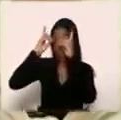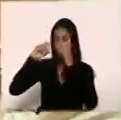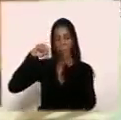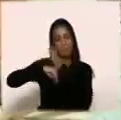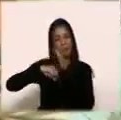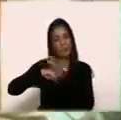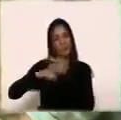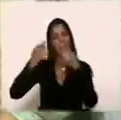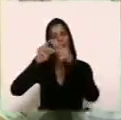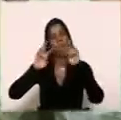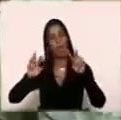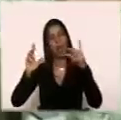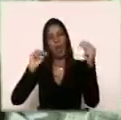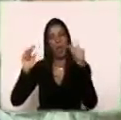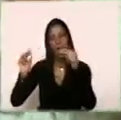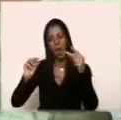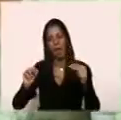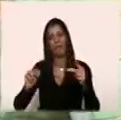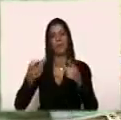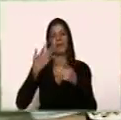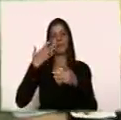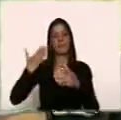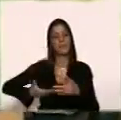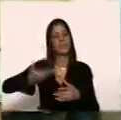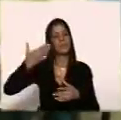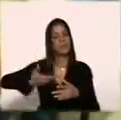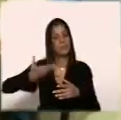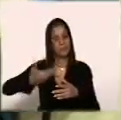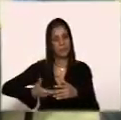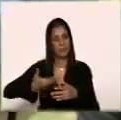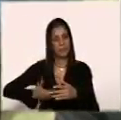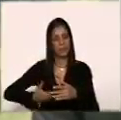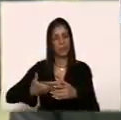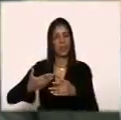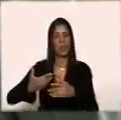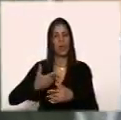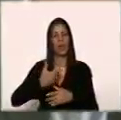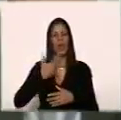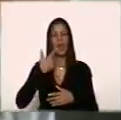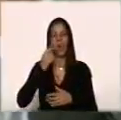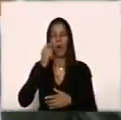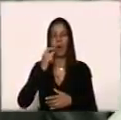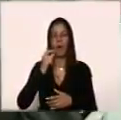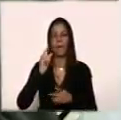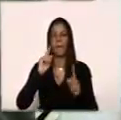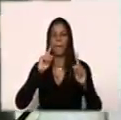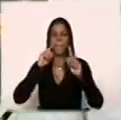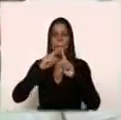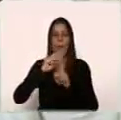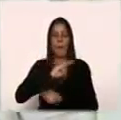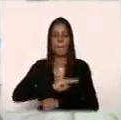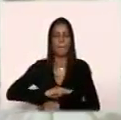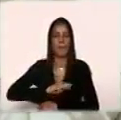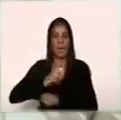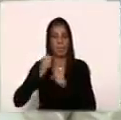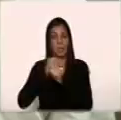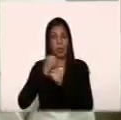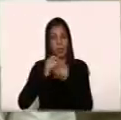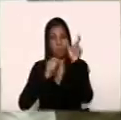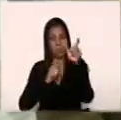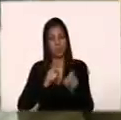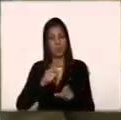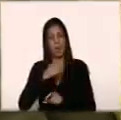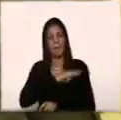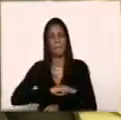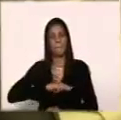en que triunfe el diálogo como misión fundamental del compatriota bolivariano, trabajador presidente, comandante en jefe